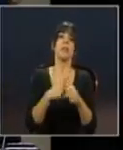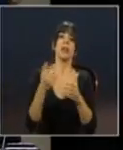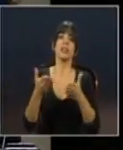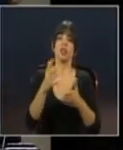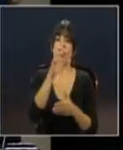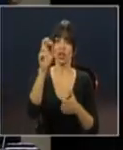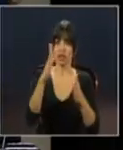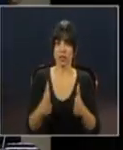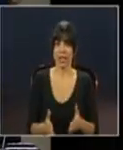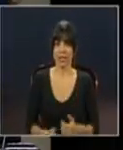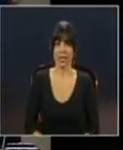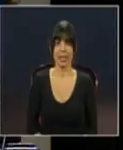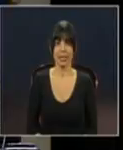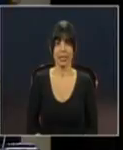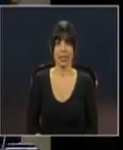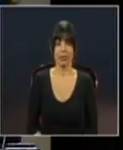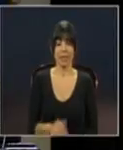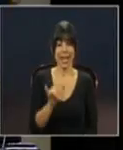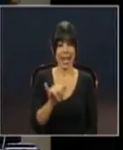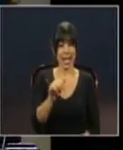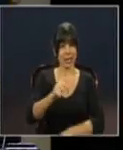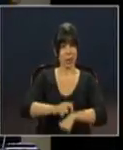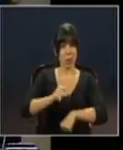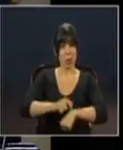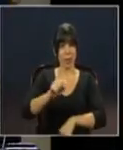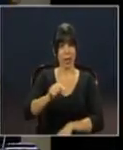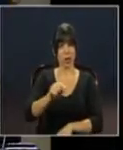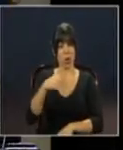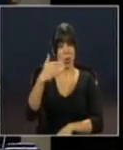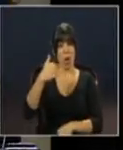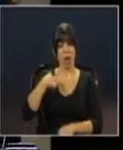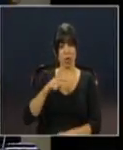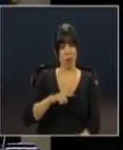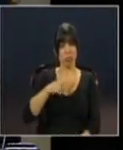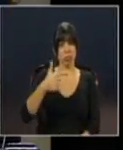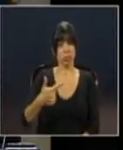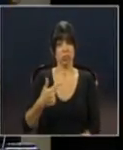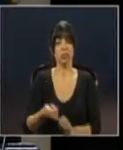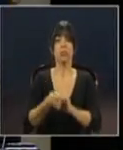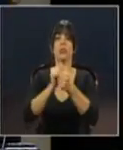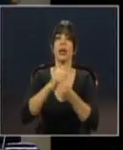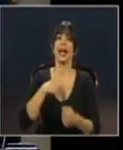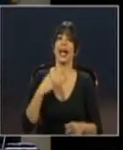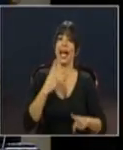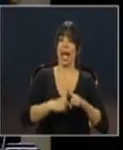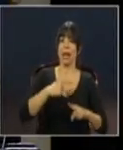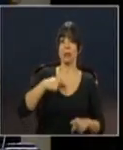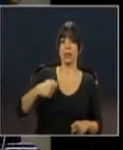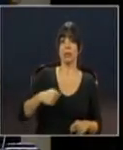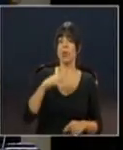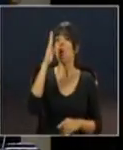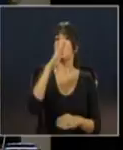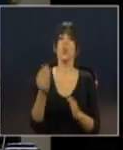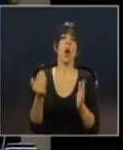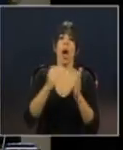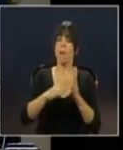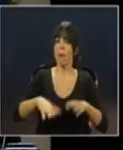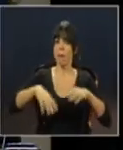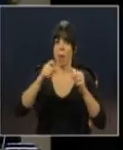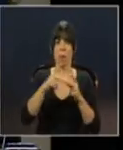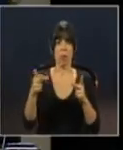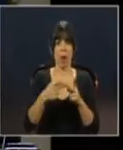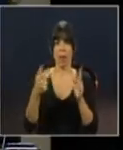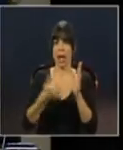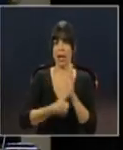costarricenses. Y en ese momento me convertiré en expresidente para nunca más volver a ocupar un cargo de